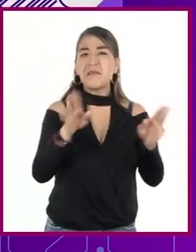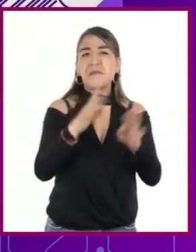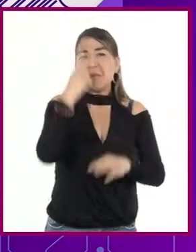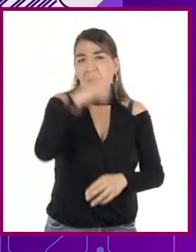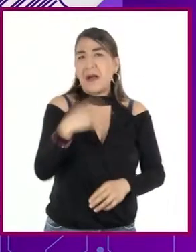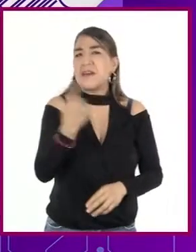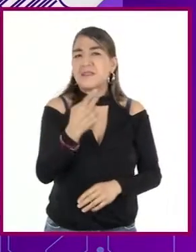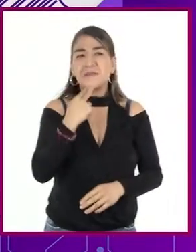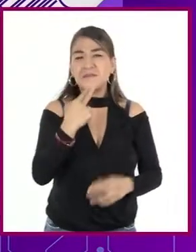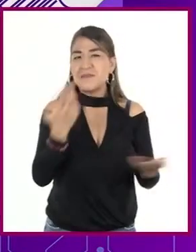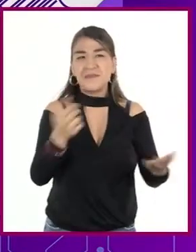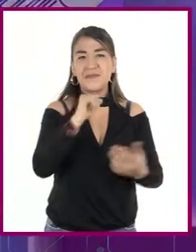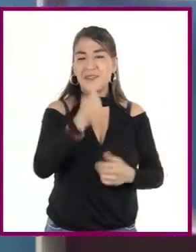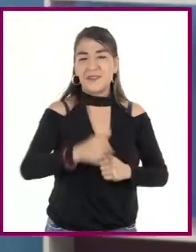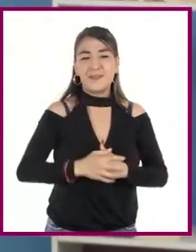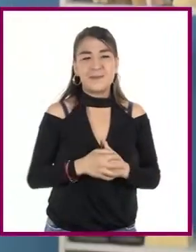sentido.